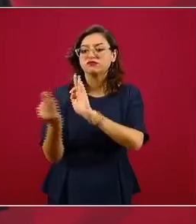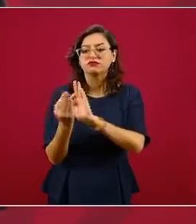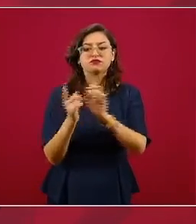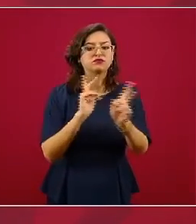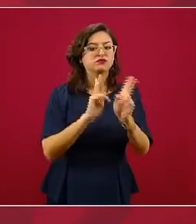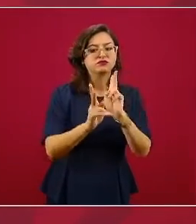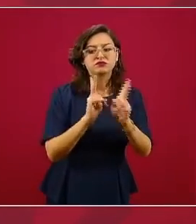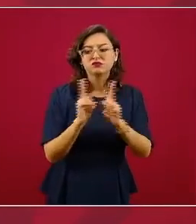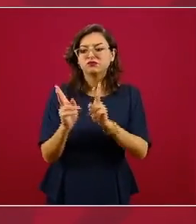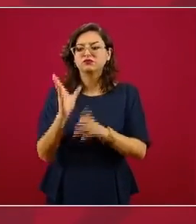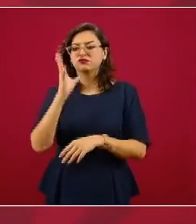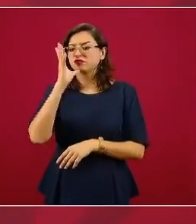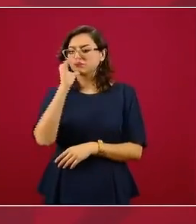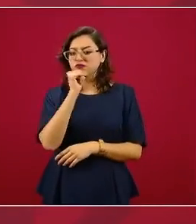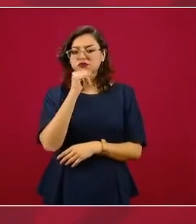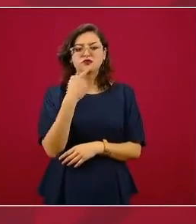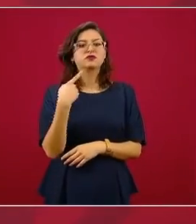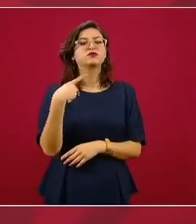primero